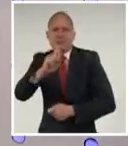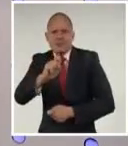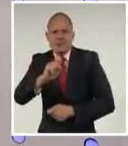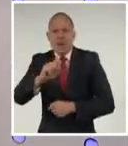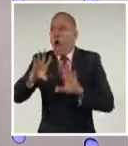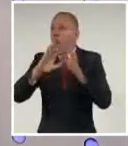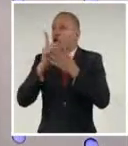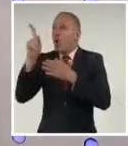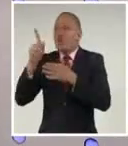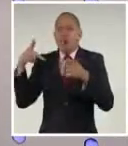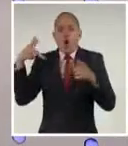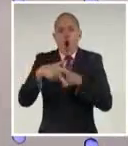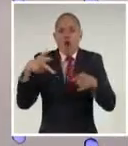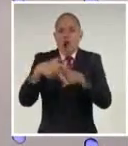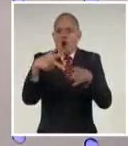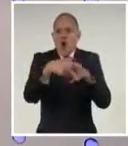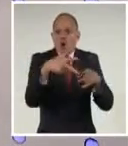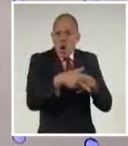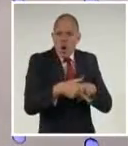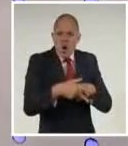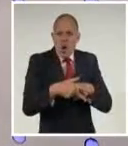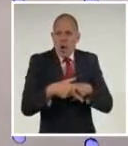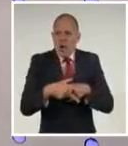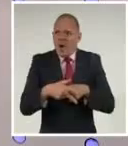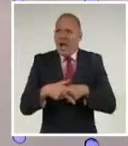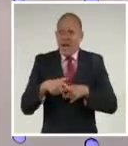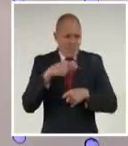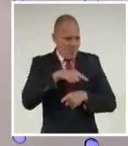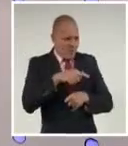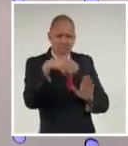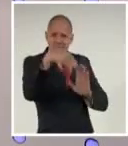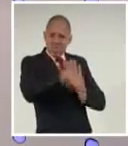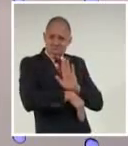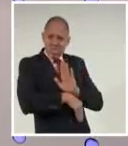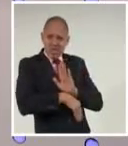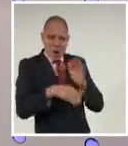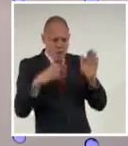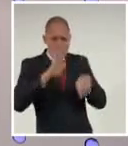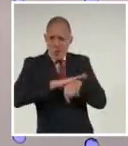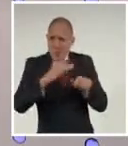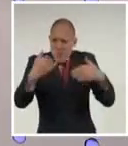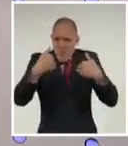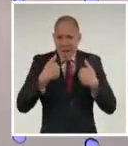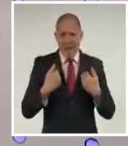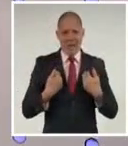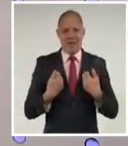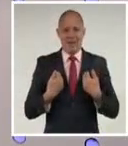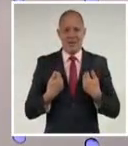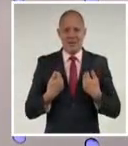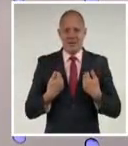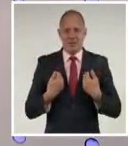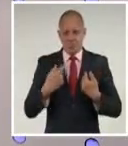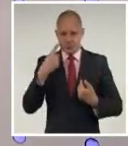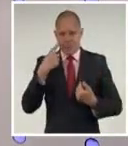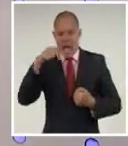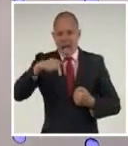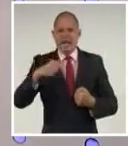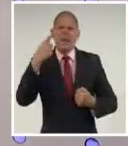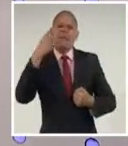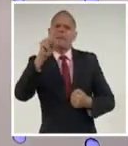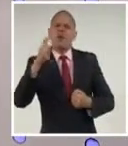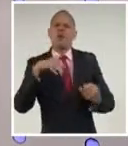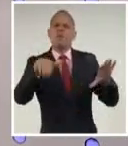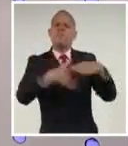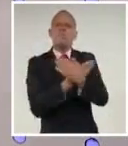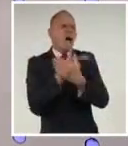política migratoria como una aliada. Mantienen el consulado en La Habana cerrado sin absolutamente ninguna justificación. Ya hasta la CIA dijo